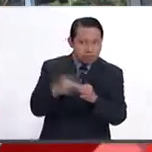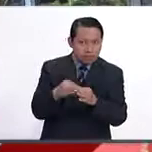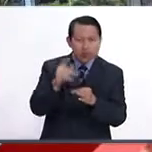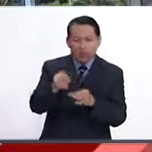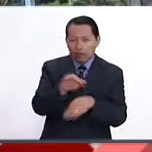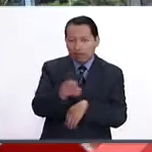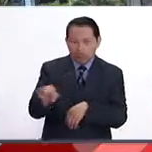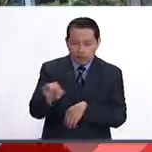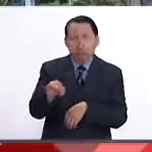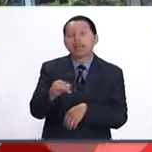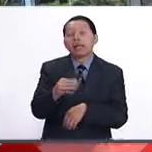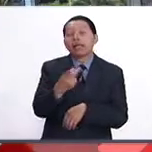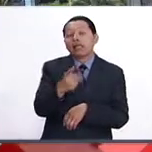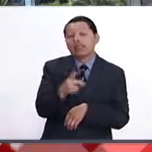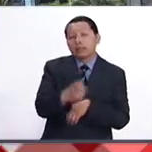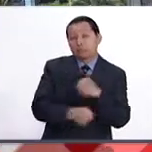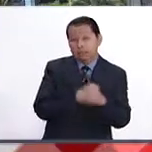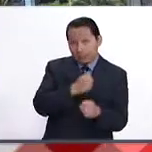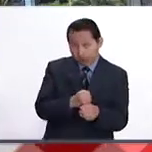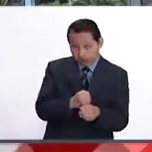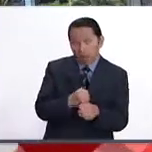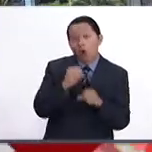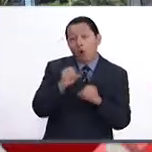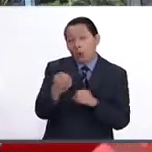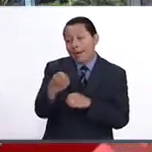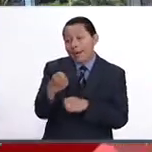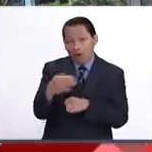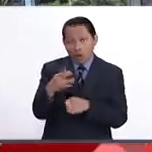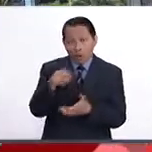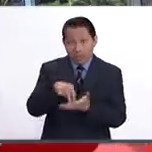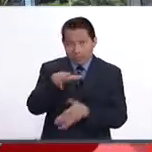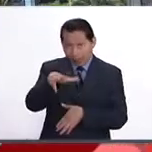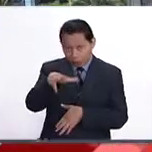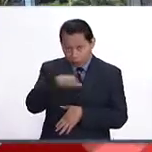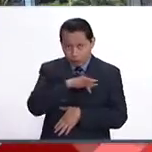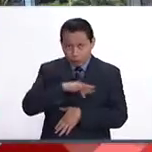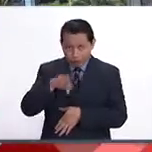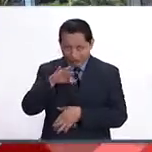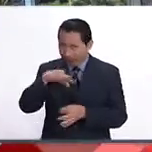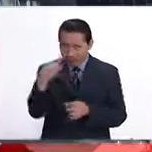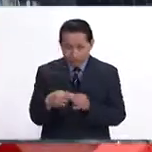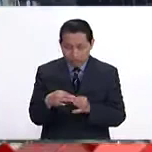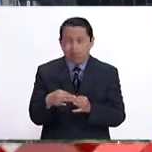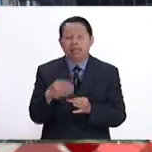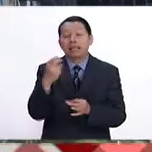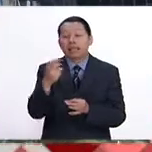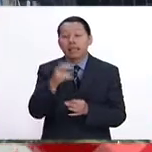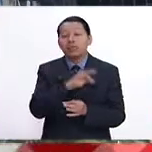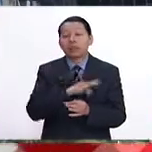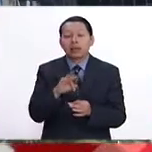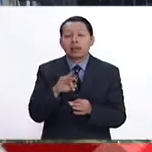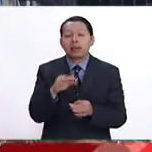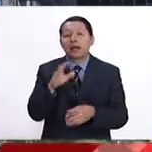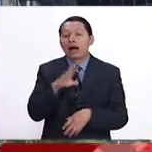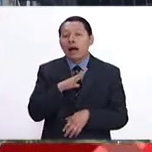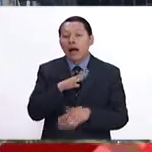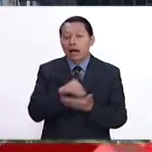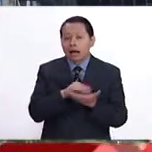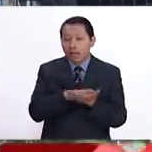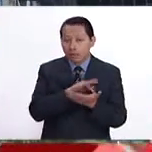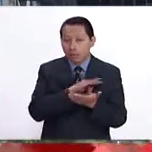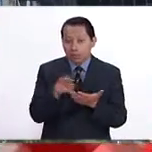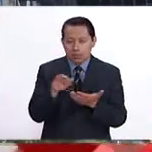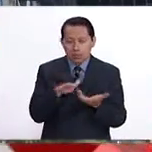diciembre de este año o a más tardar enero del año próximo. En ese caso, tal como se ha